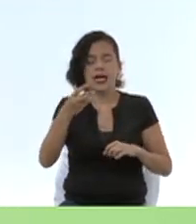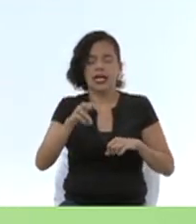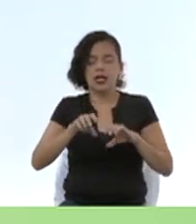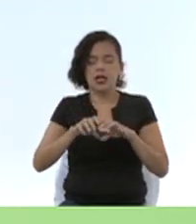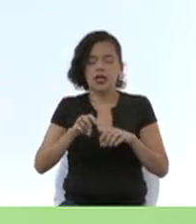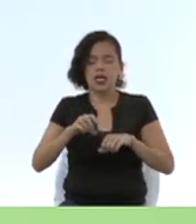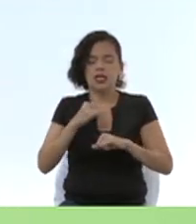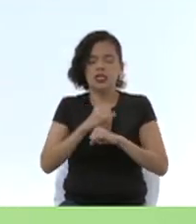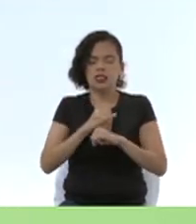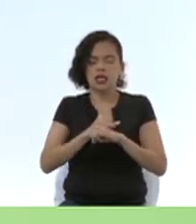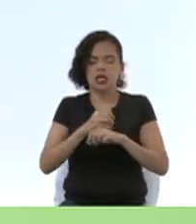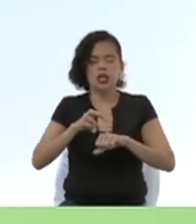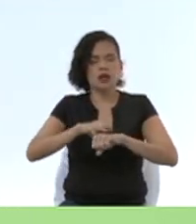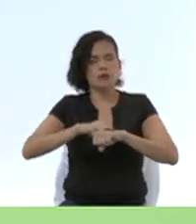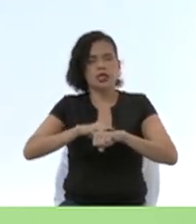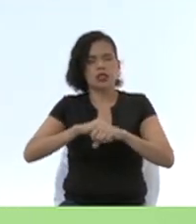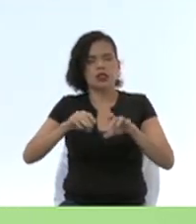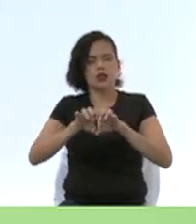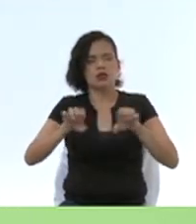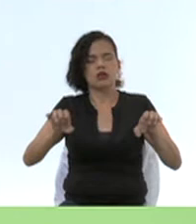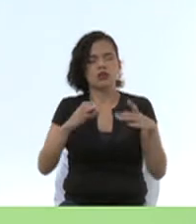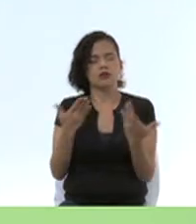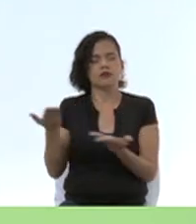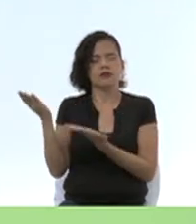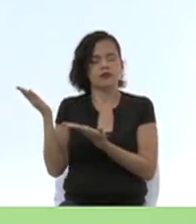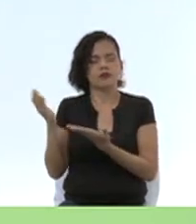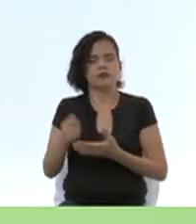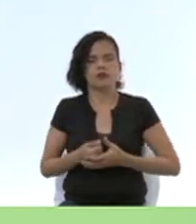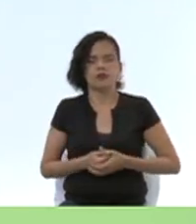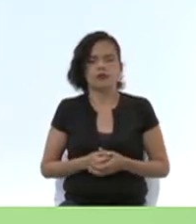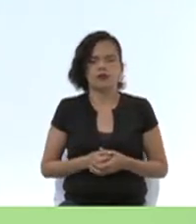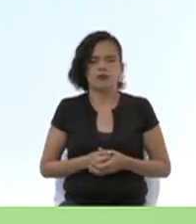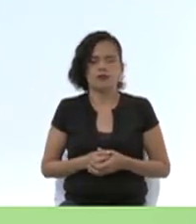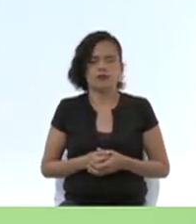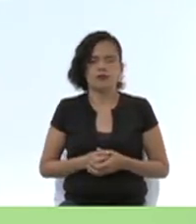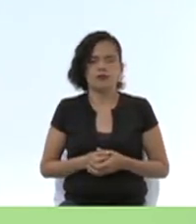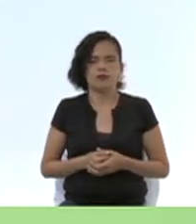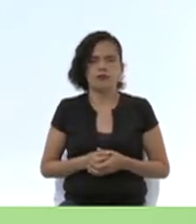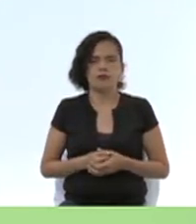del Ministerio del Poder Popular para la Educación, que ven aquí en pantalla.